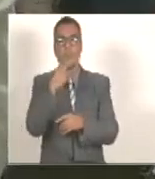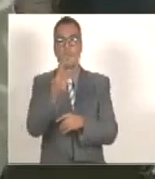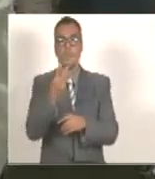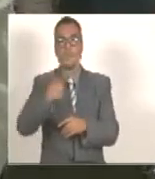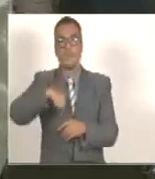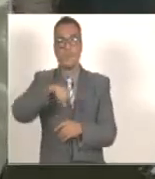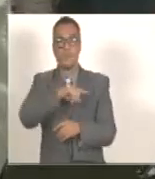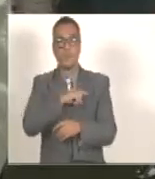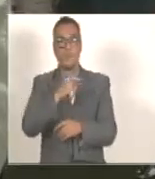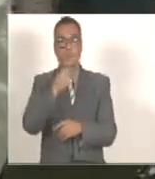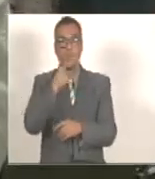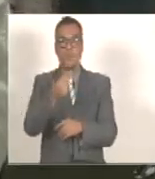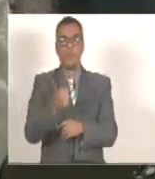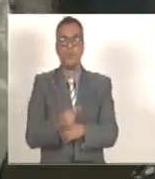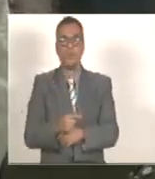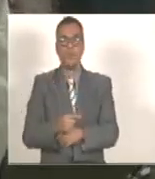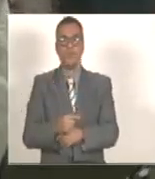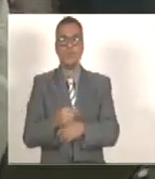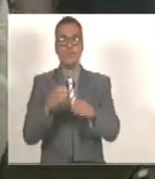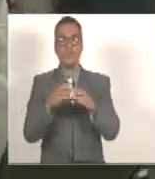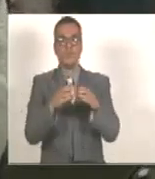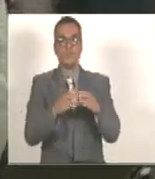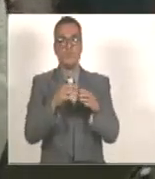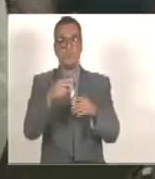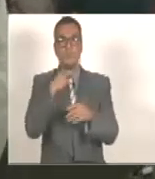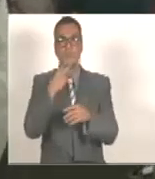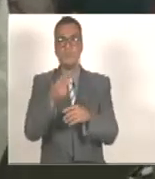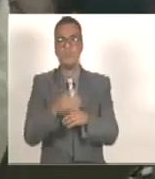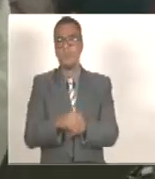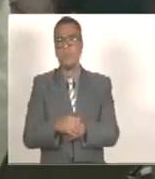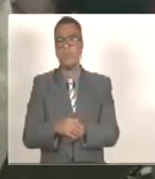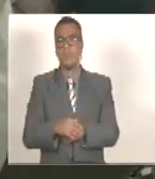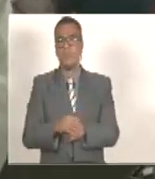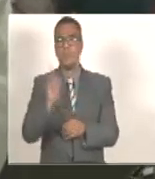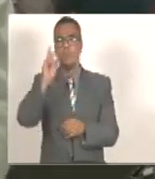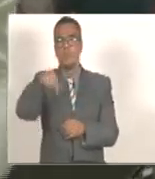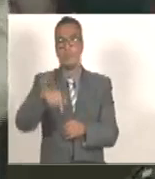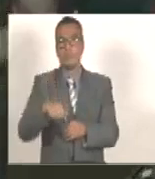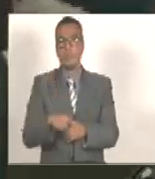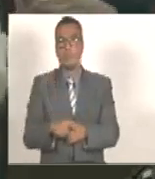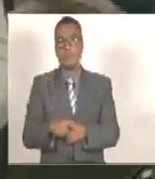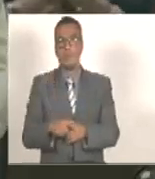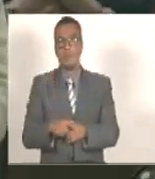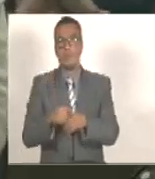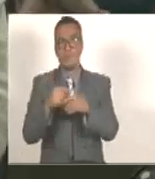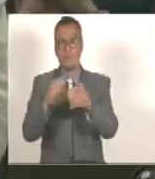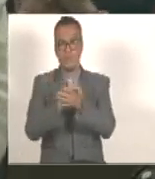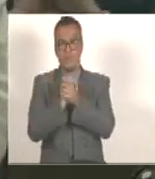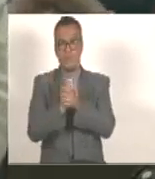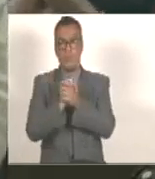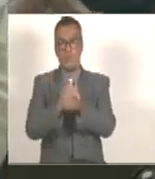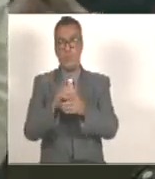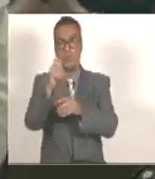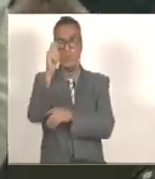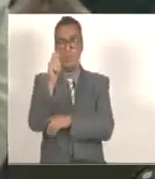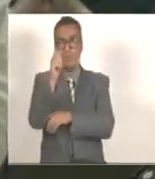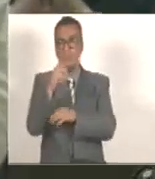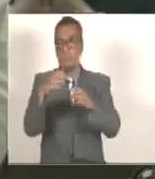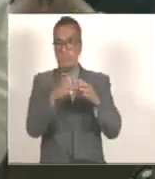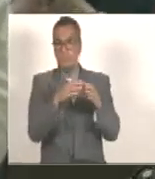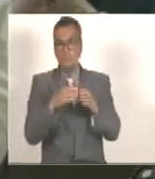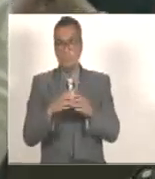nuestro pueblo, que somos eso, unos voceros y unas voceras, también hermanados con mis compañeros, colegas de